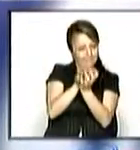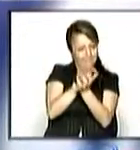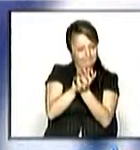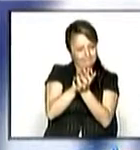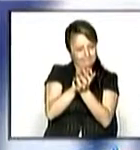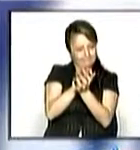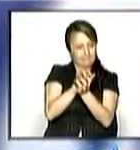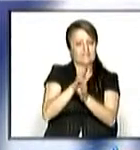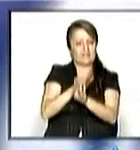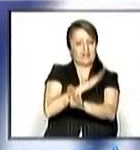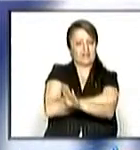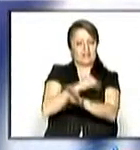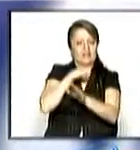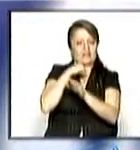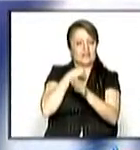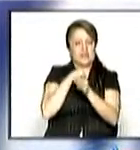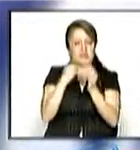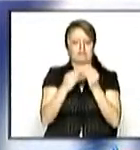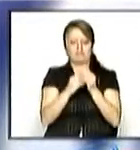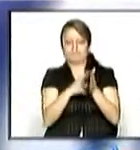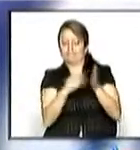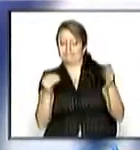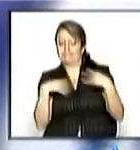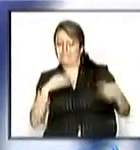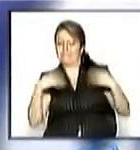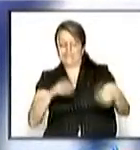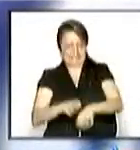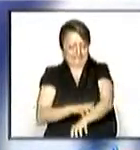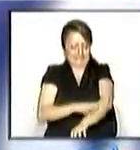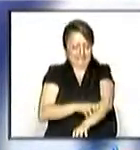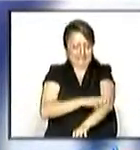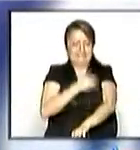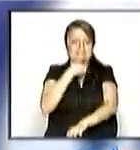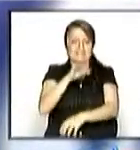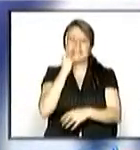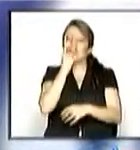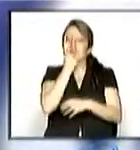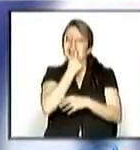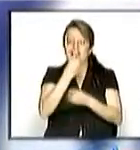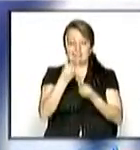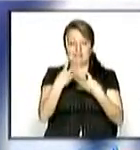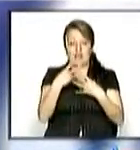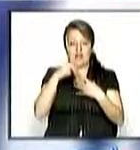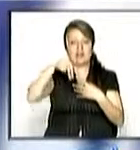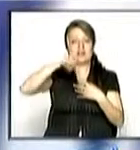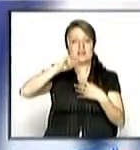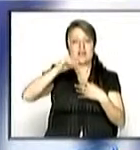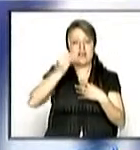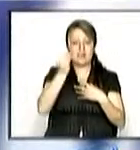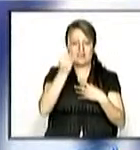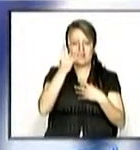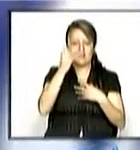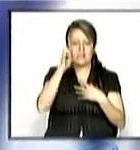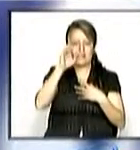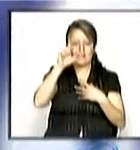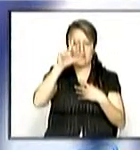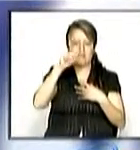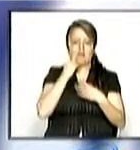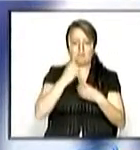desgraciadamente tenía una alergia al níquel. Los brackets de ortodoncia tienen níquel y le generó un